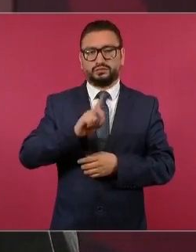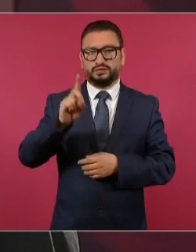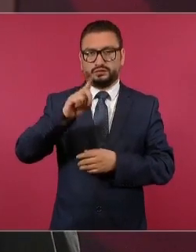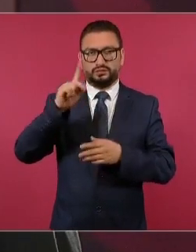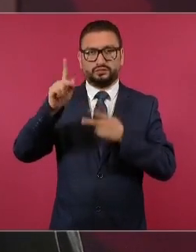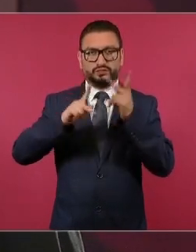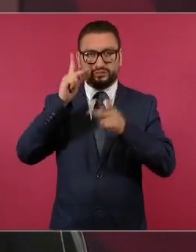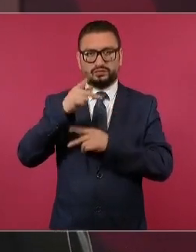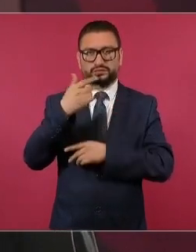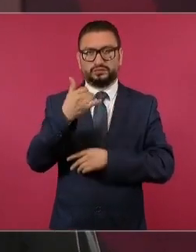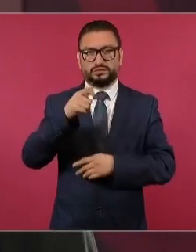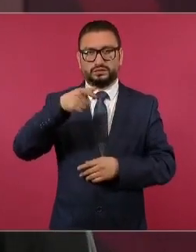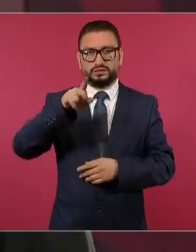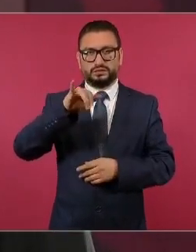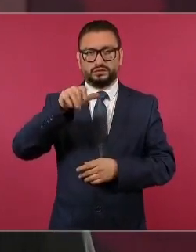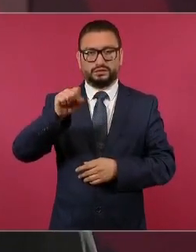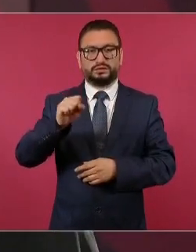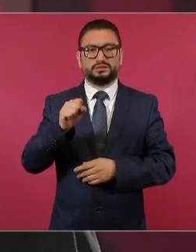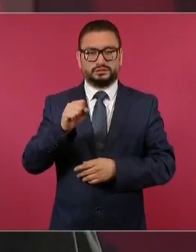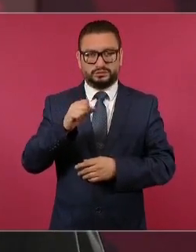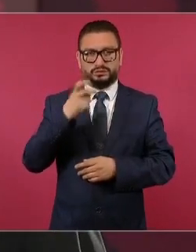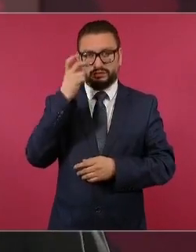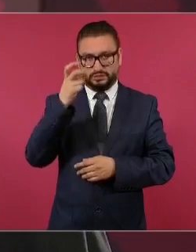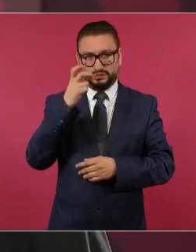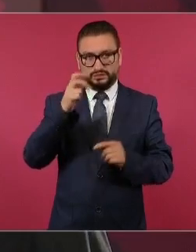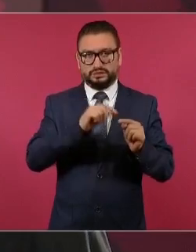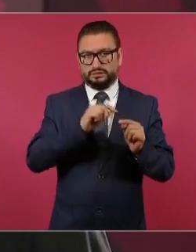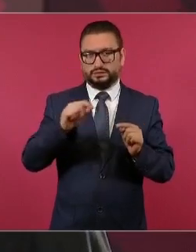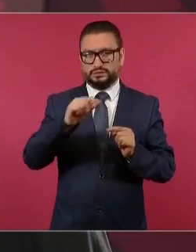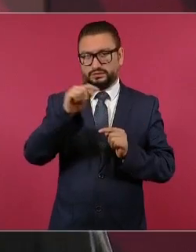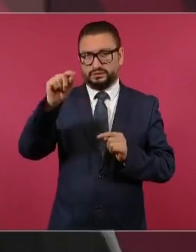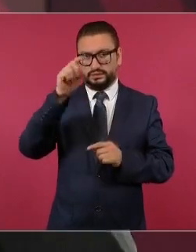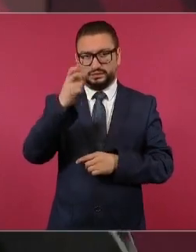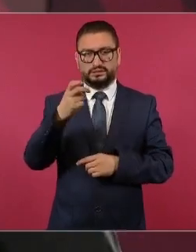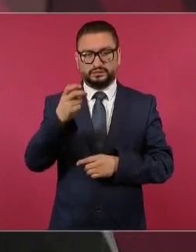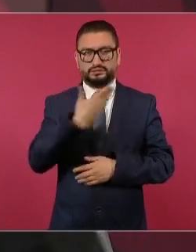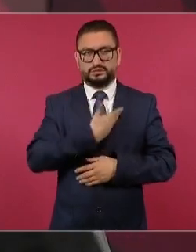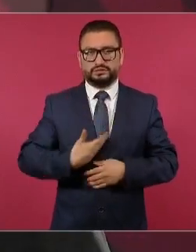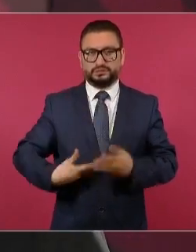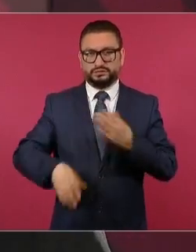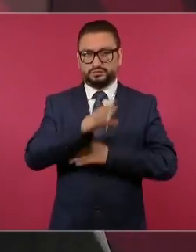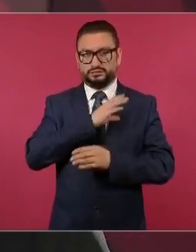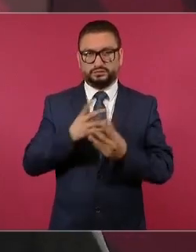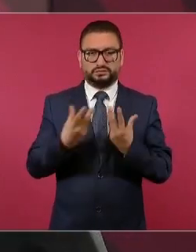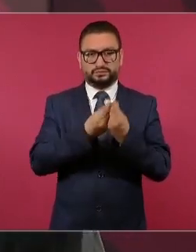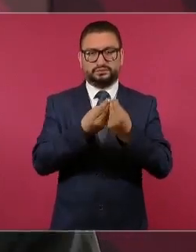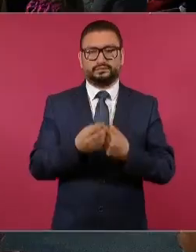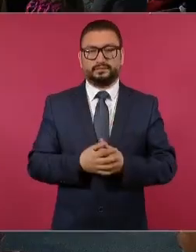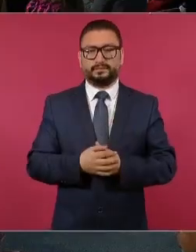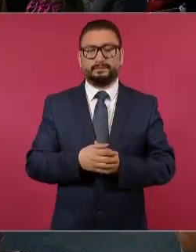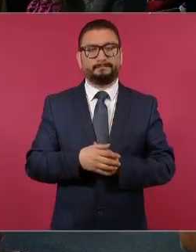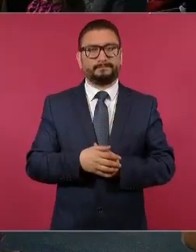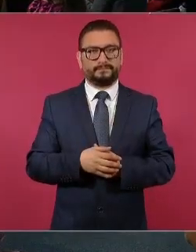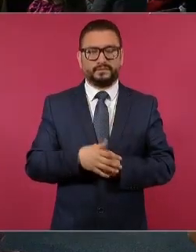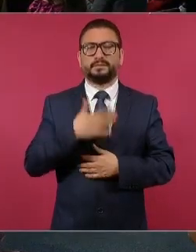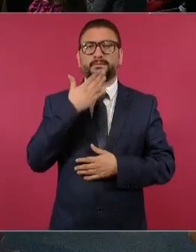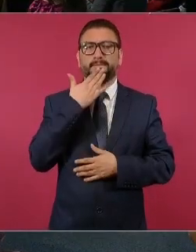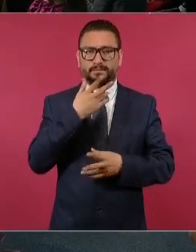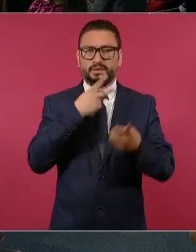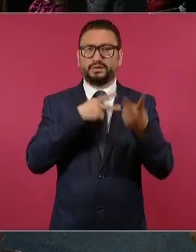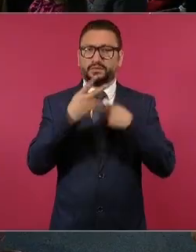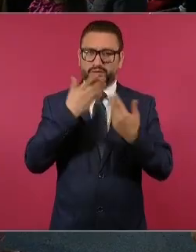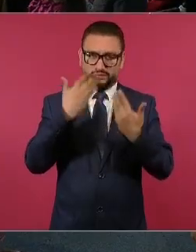yaquis. Esa es la gira con la presidenta electa. Claro, van a ser muy bienvenidos